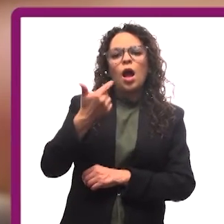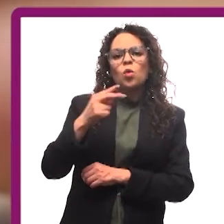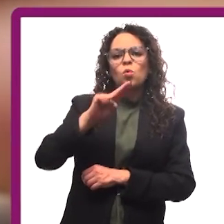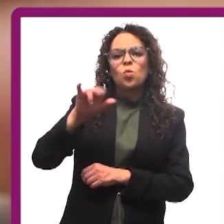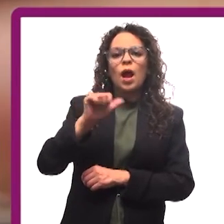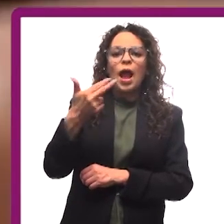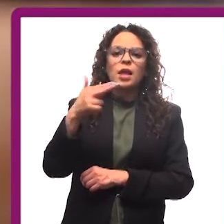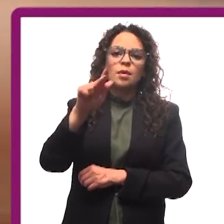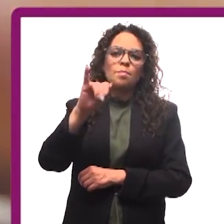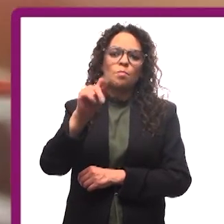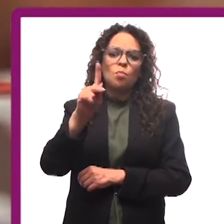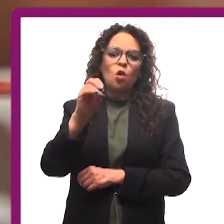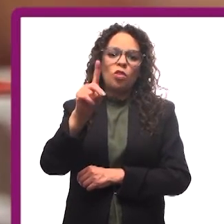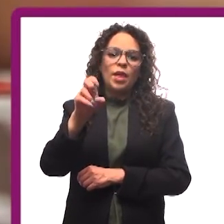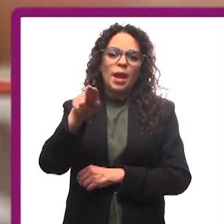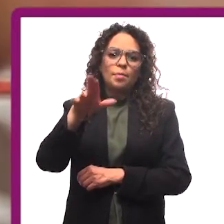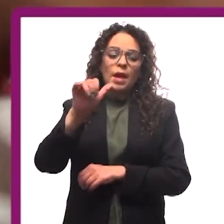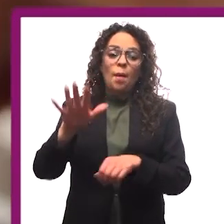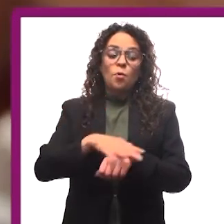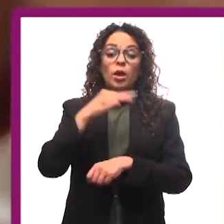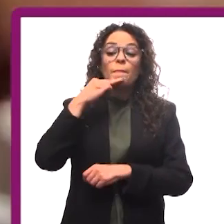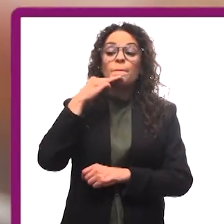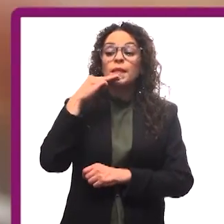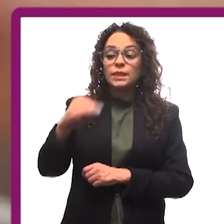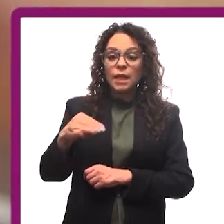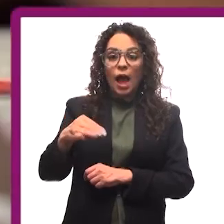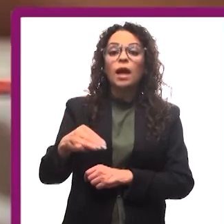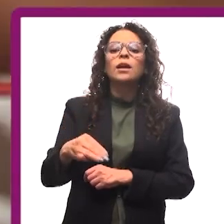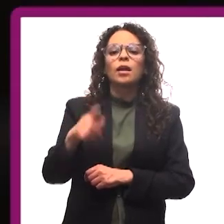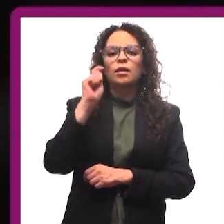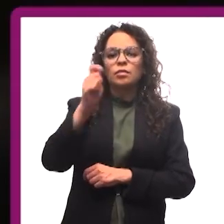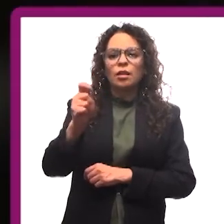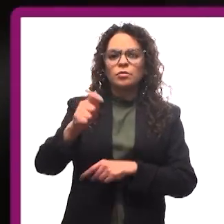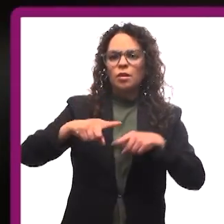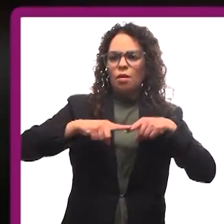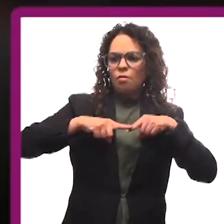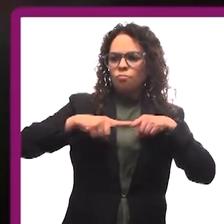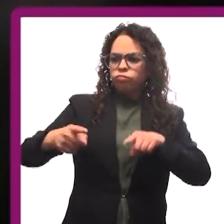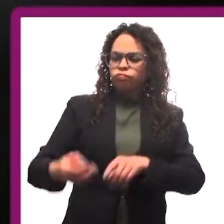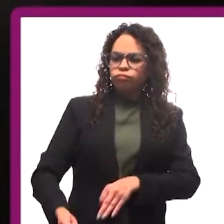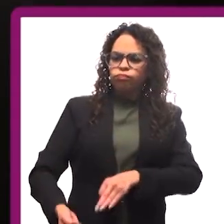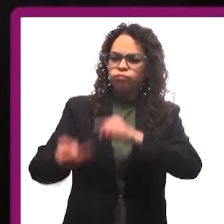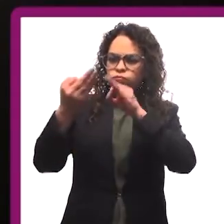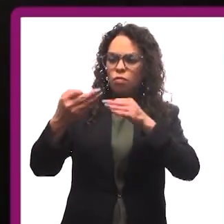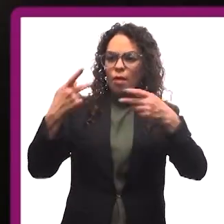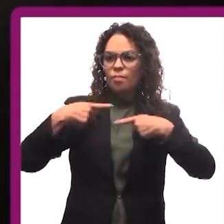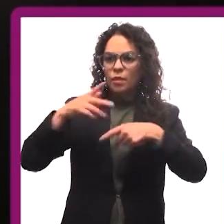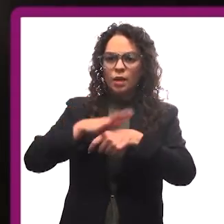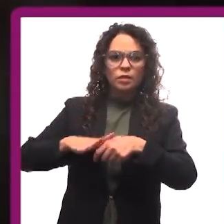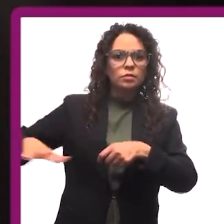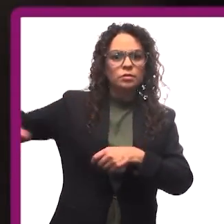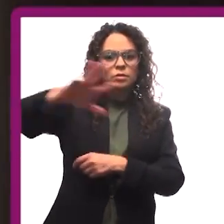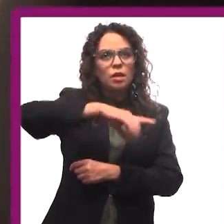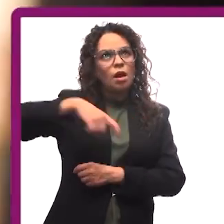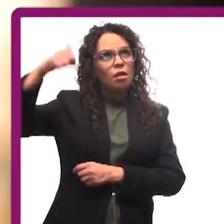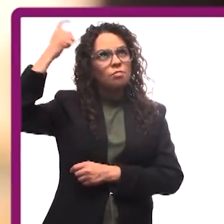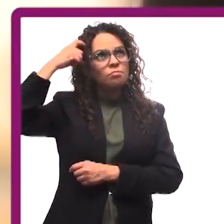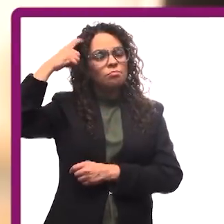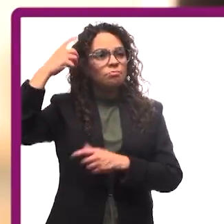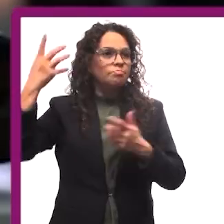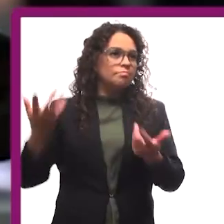el entendido que el mensaje tendría un efecto directo sobre la audiencia, sobre las